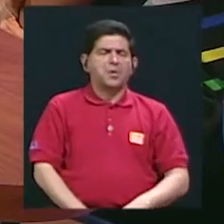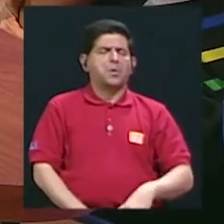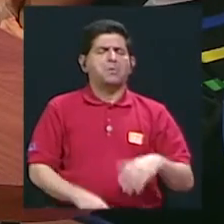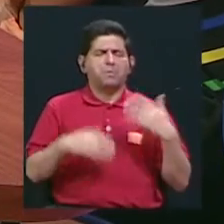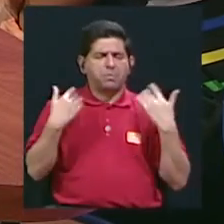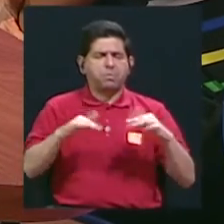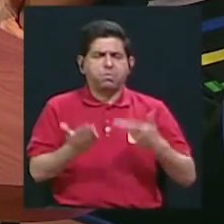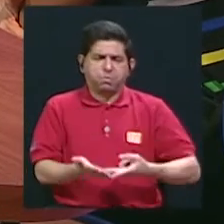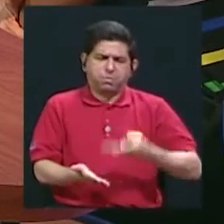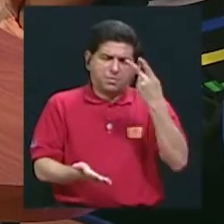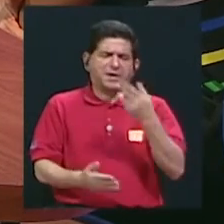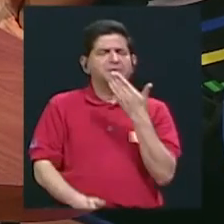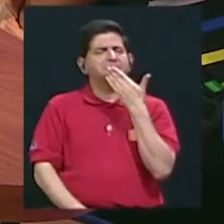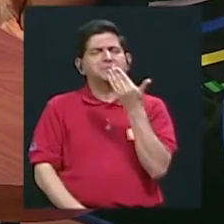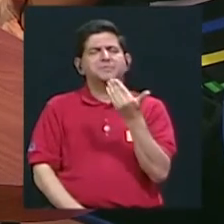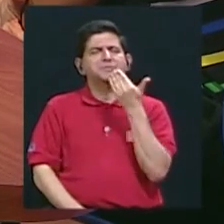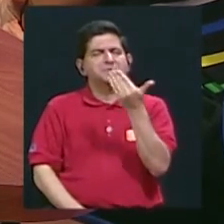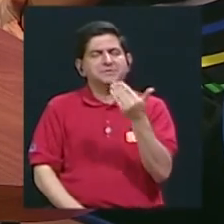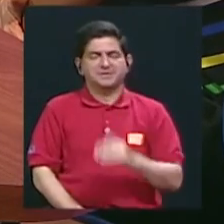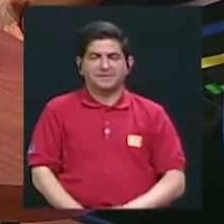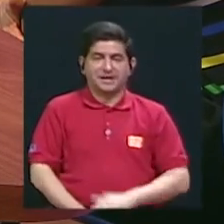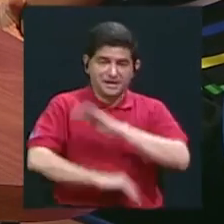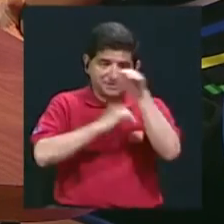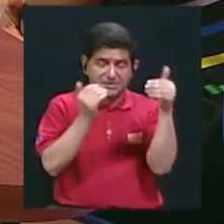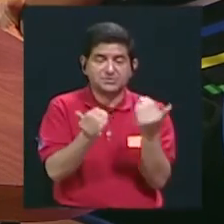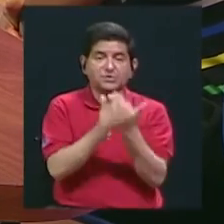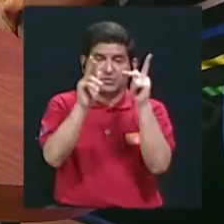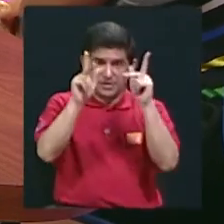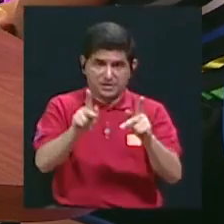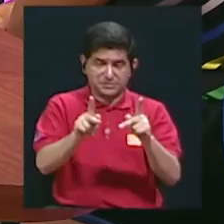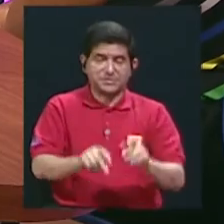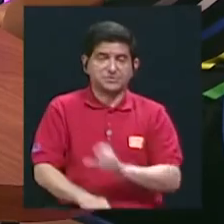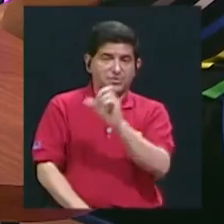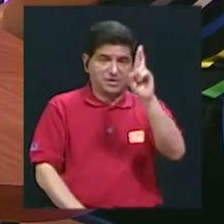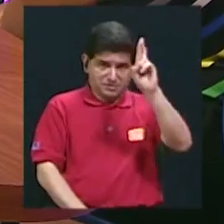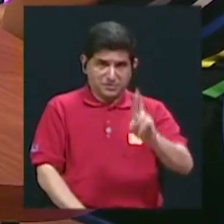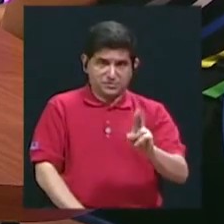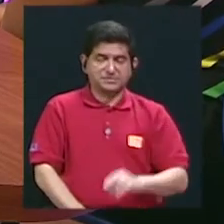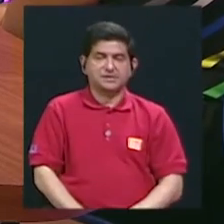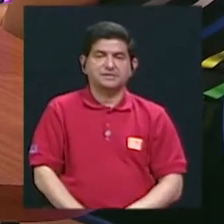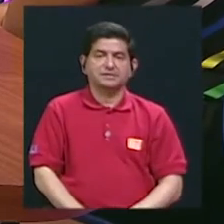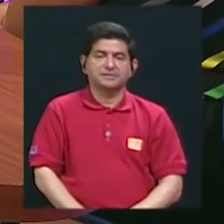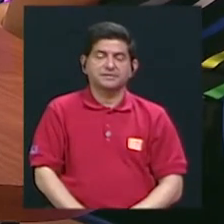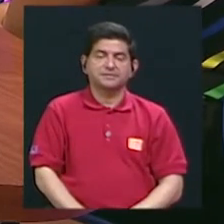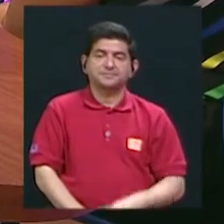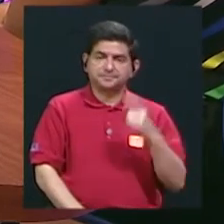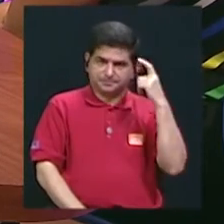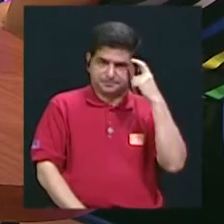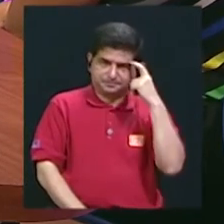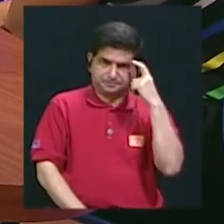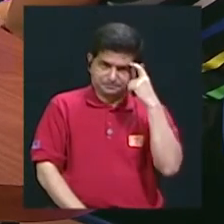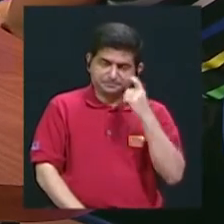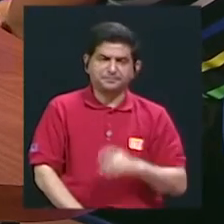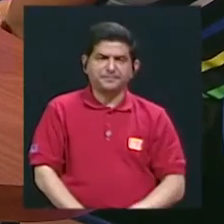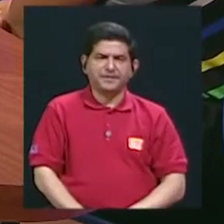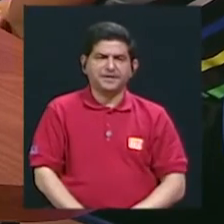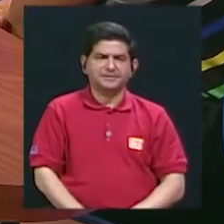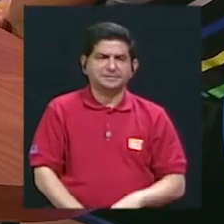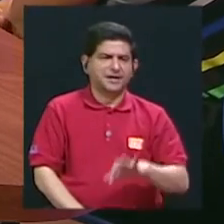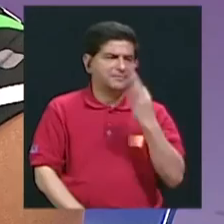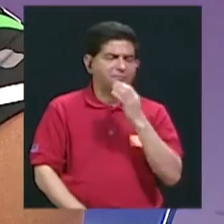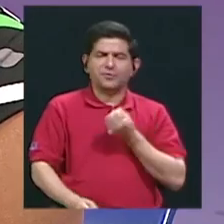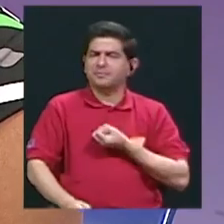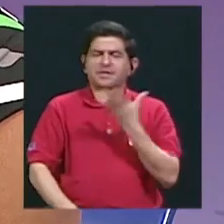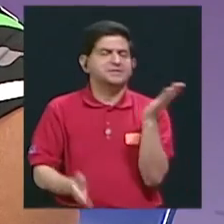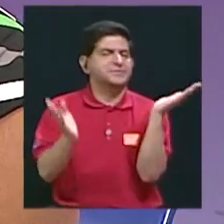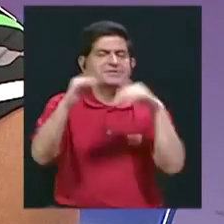valiosa que se les agradece y se los agradecemos todas y todos los costarricenses porque esto no hay palabras